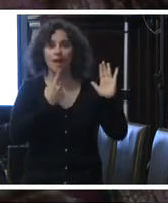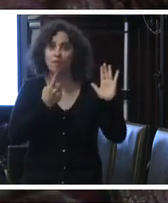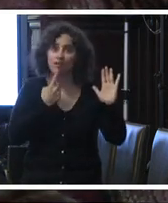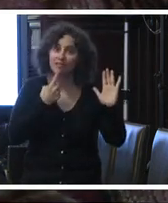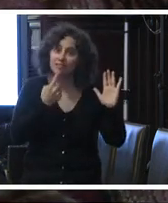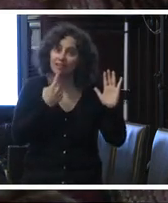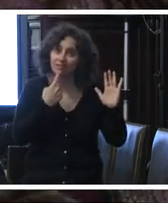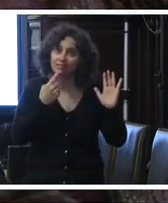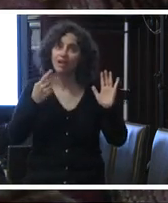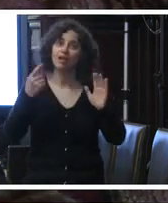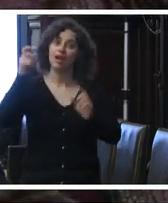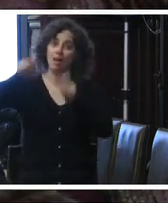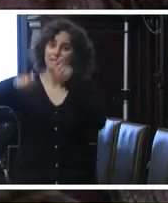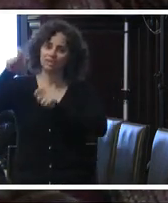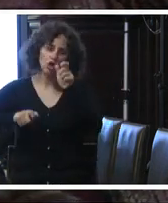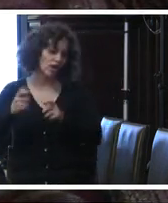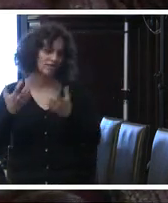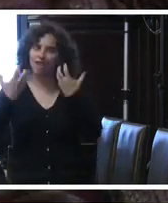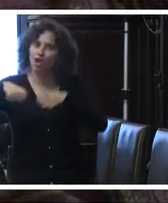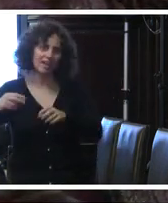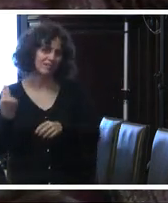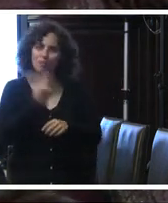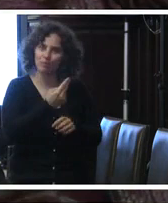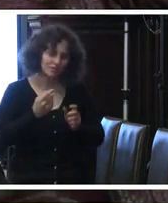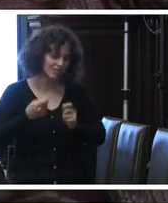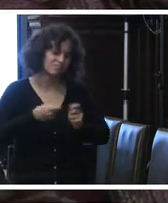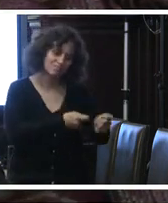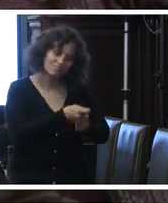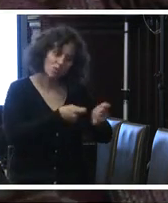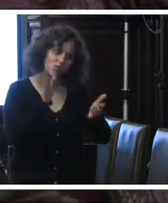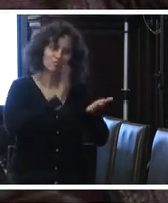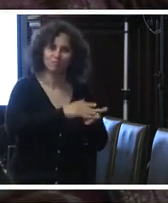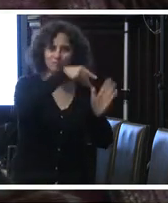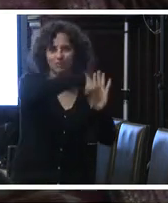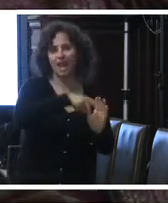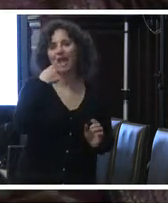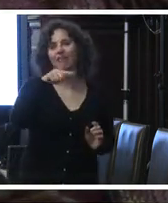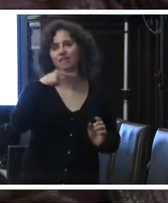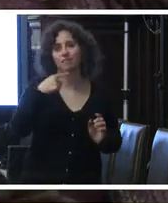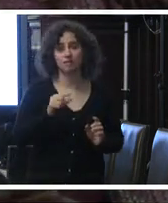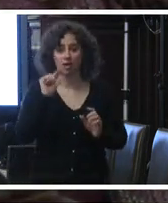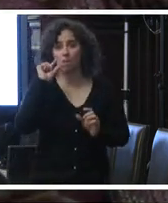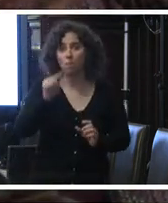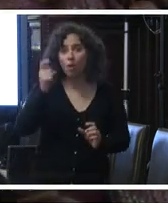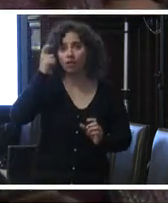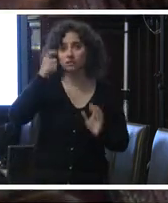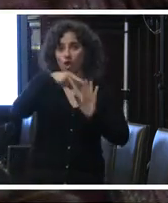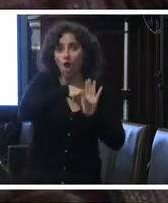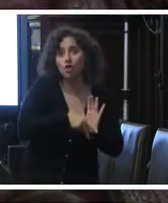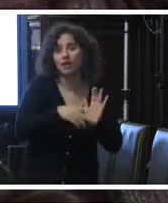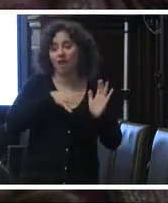políticas, pues van afectando lo que se pueda, el poco marco normativo que existe en nuestros países